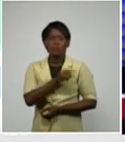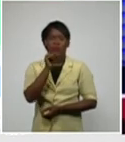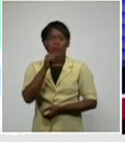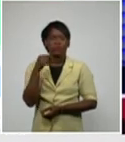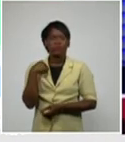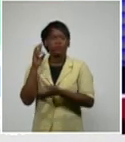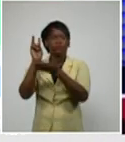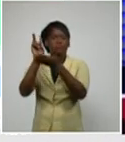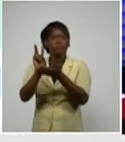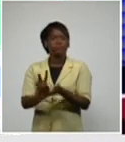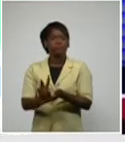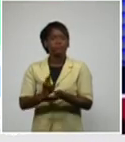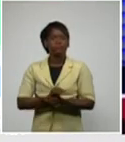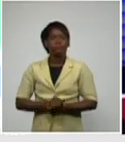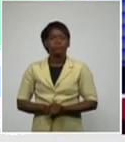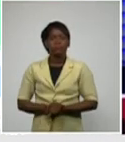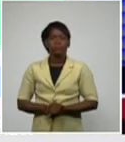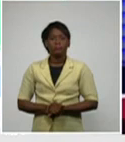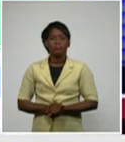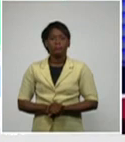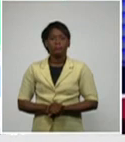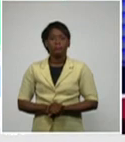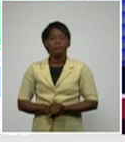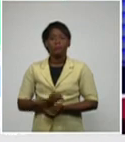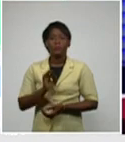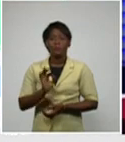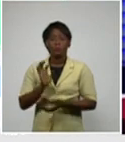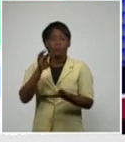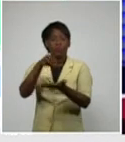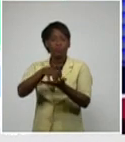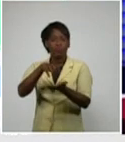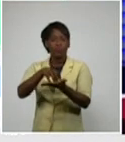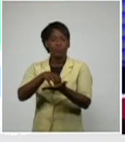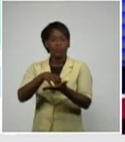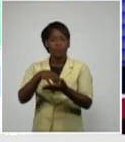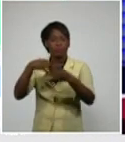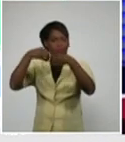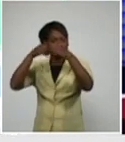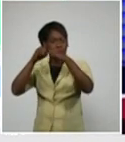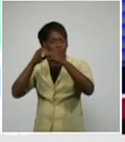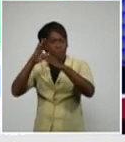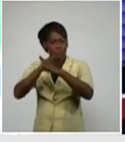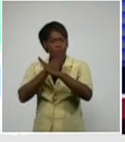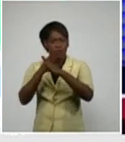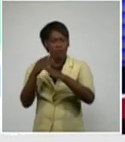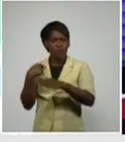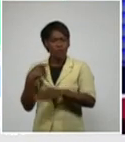al CIGB, al Instituto Finlay, pues